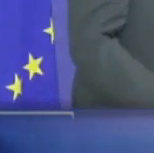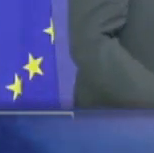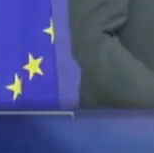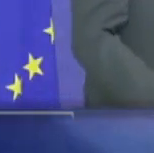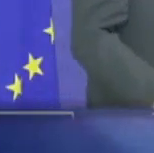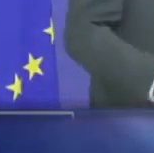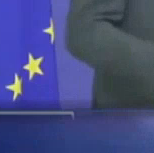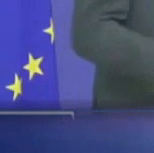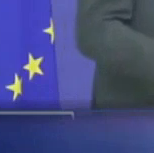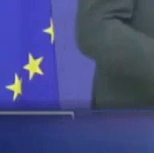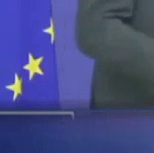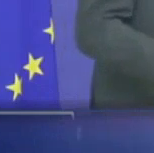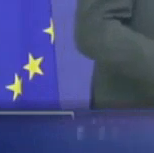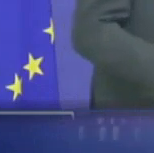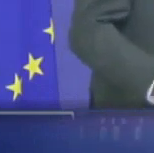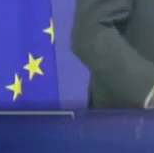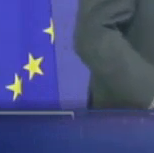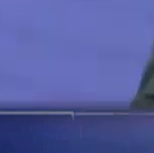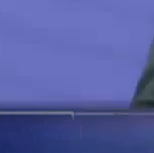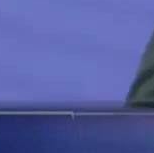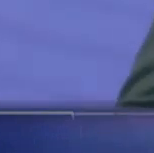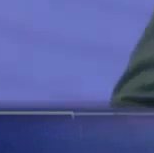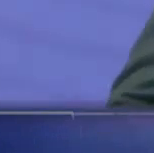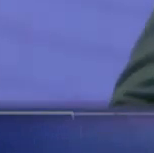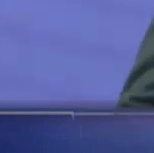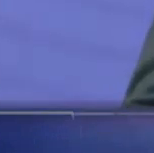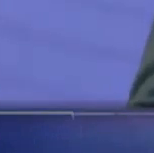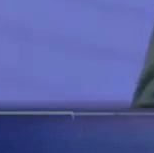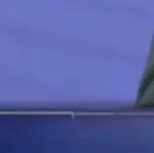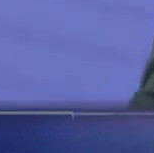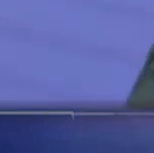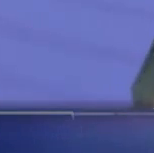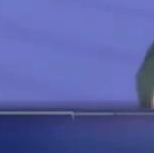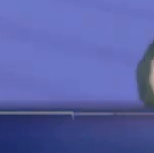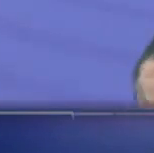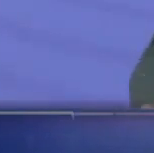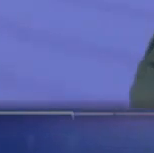la elección de Qatar para el Mundial 2022.